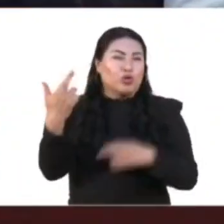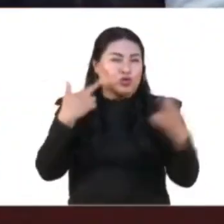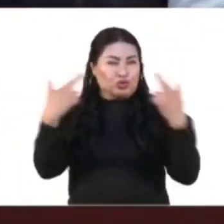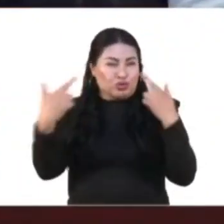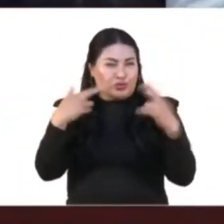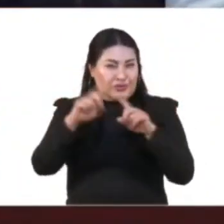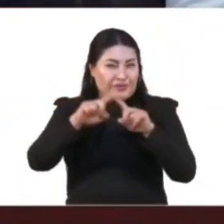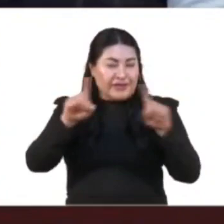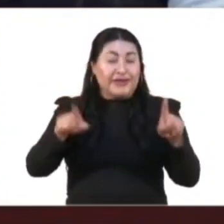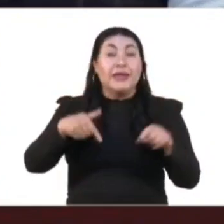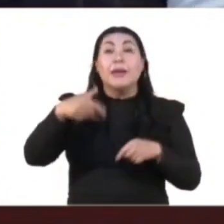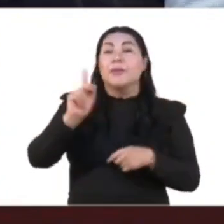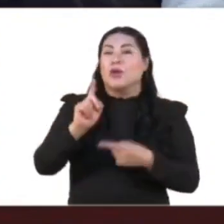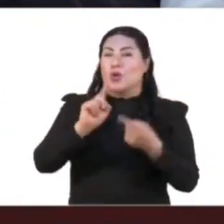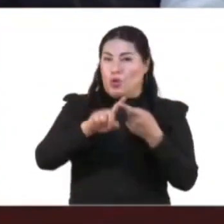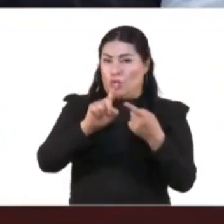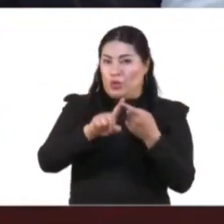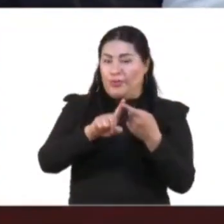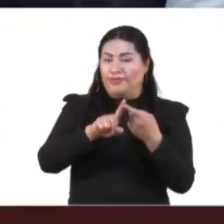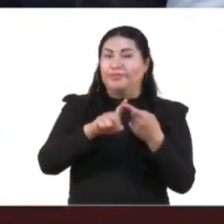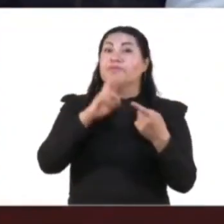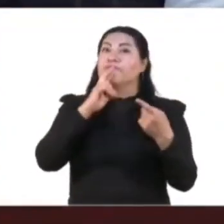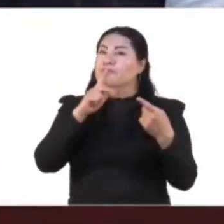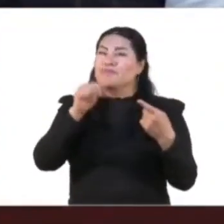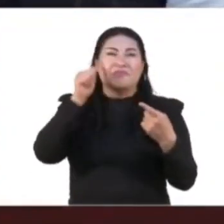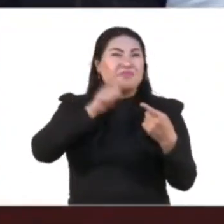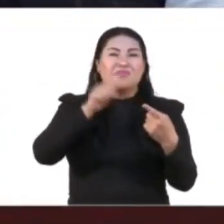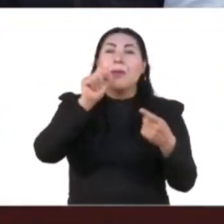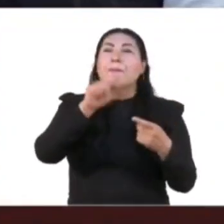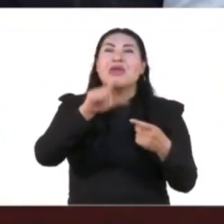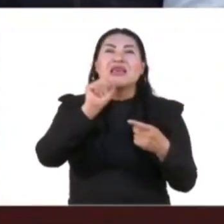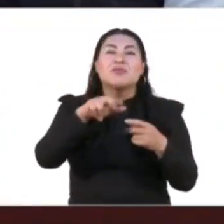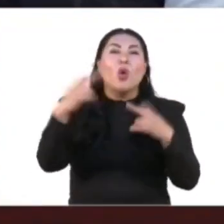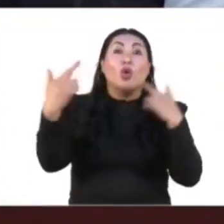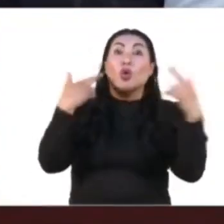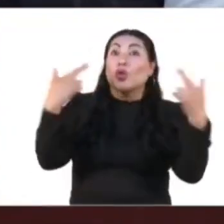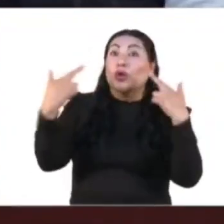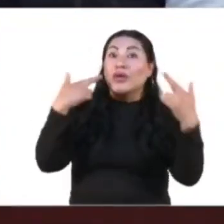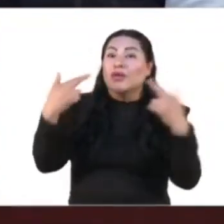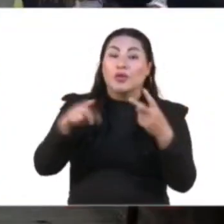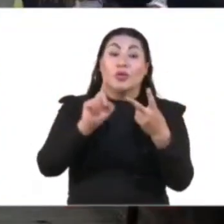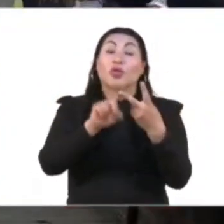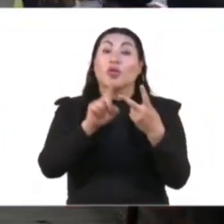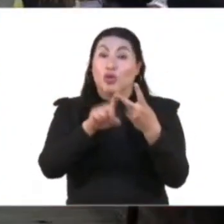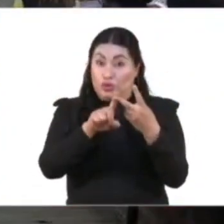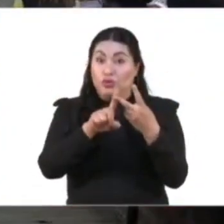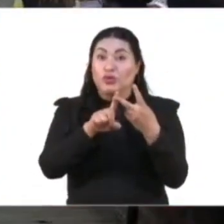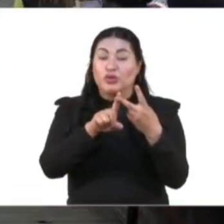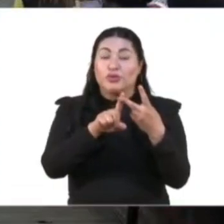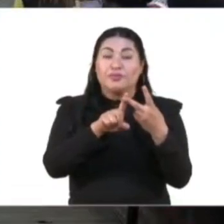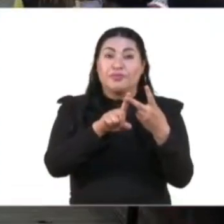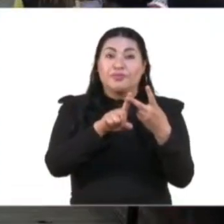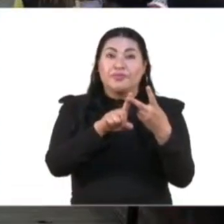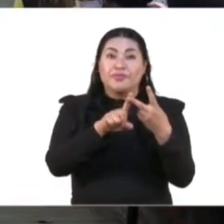hay 2 razones. Una, es mejor que sea el mismo sonido, y segunda,